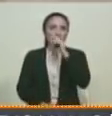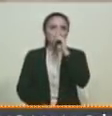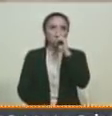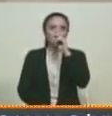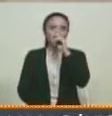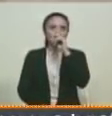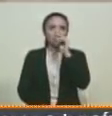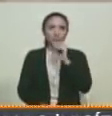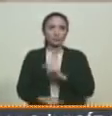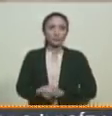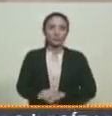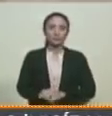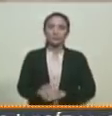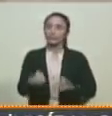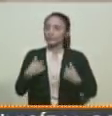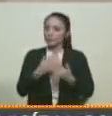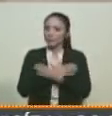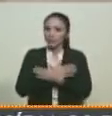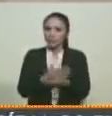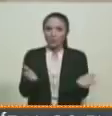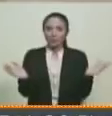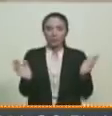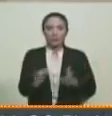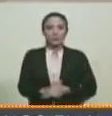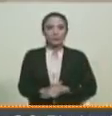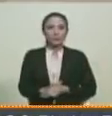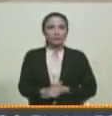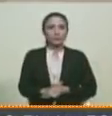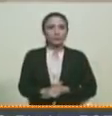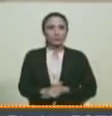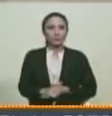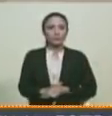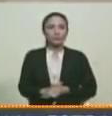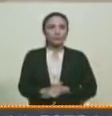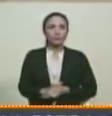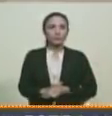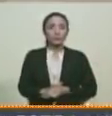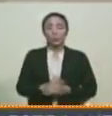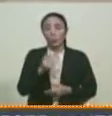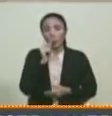patria. Estamos dispuestos. Con Ramón Guillermo Aveledo, muy bien.